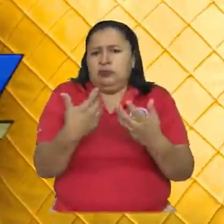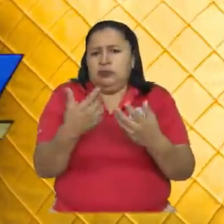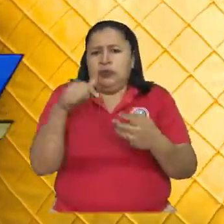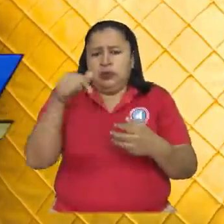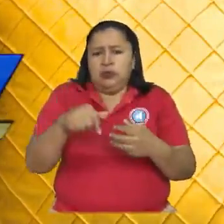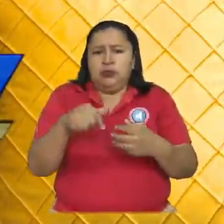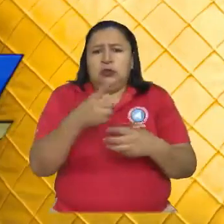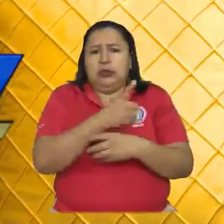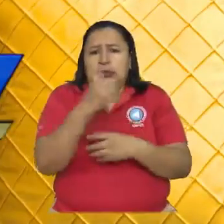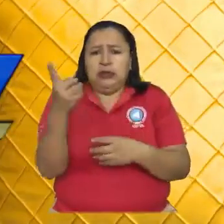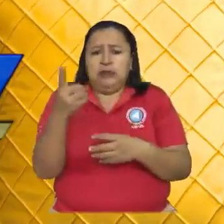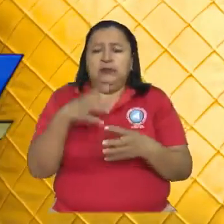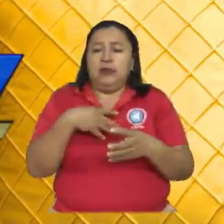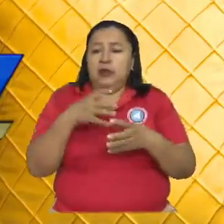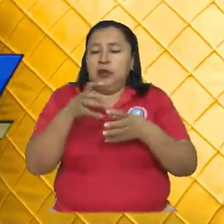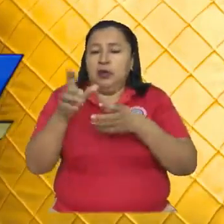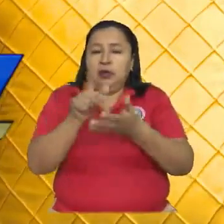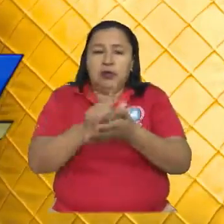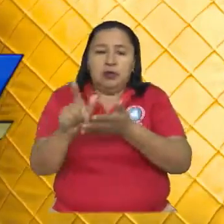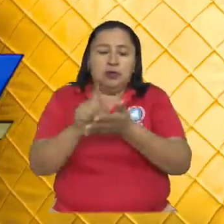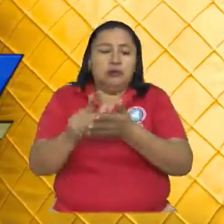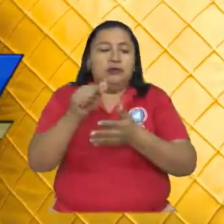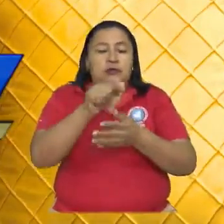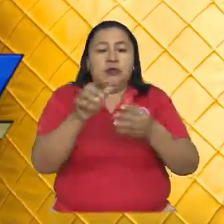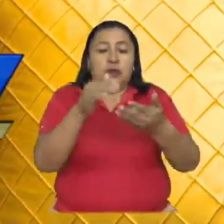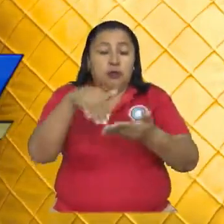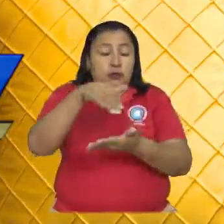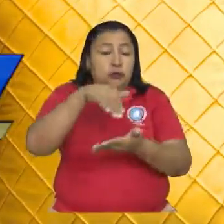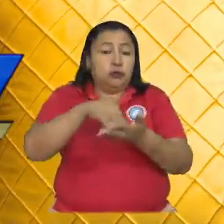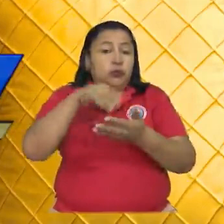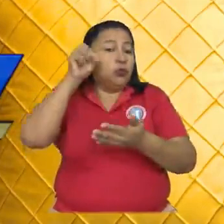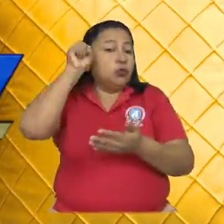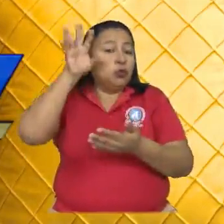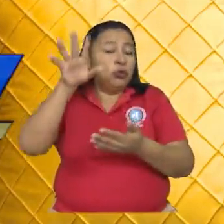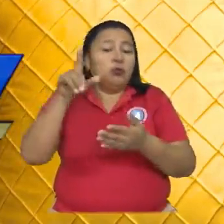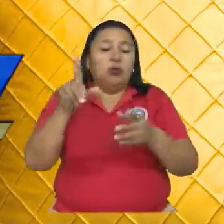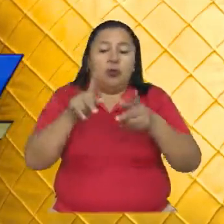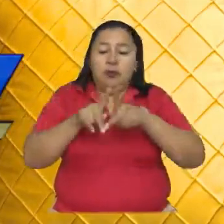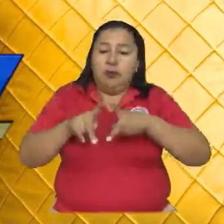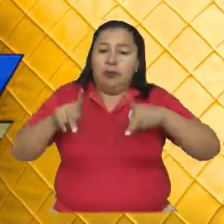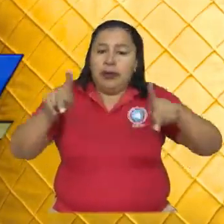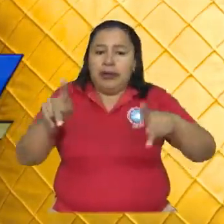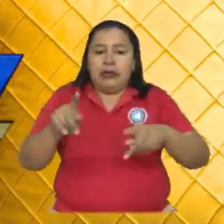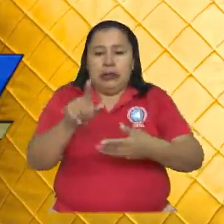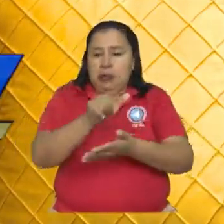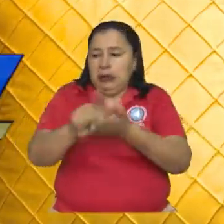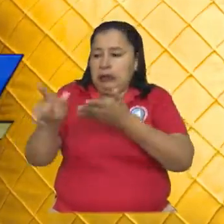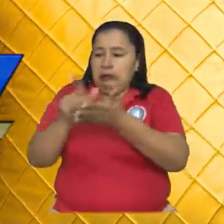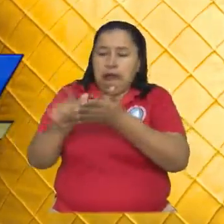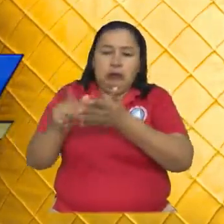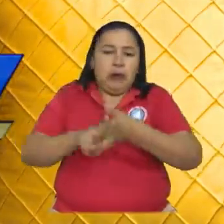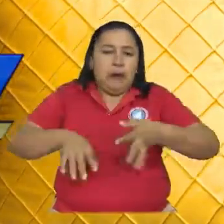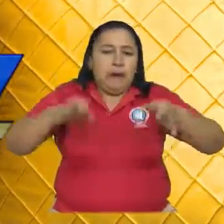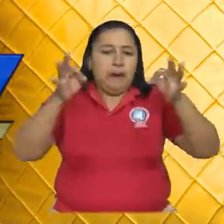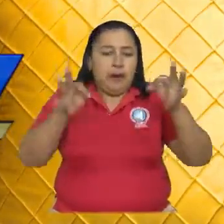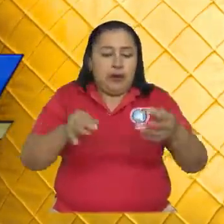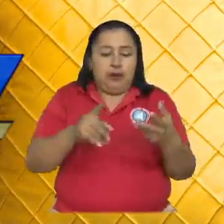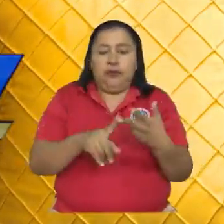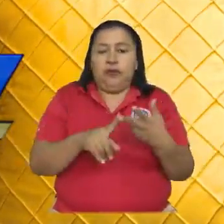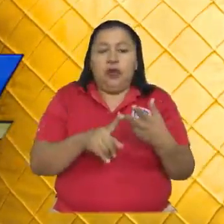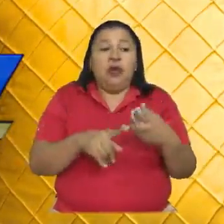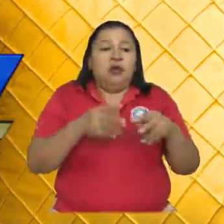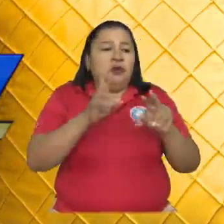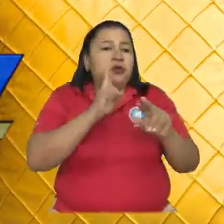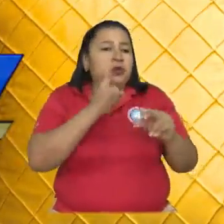las limpiezas que hay, o sea, que los centros turísticos, las playas estén limpios, que las condiciones